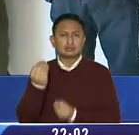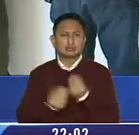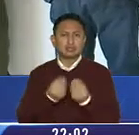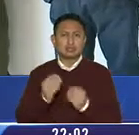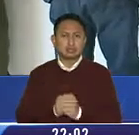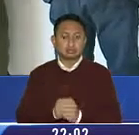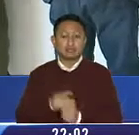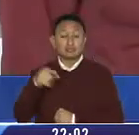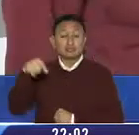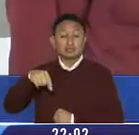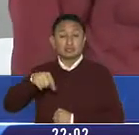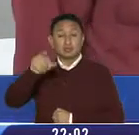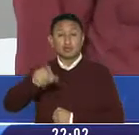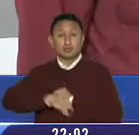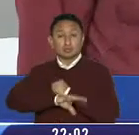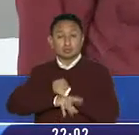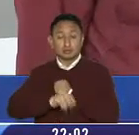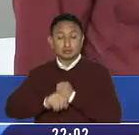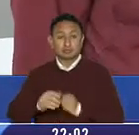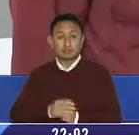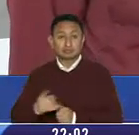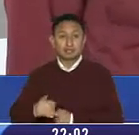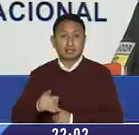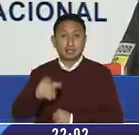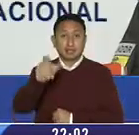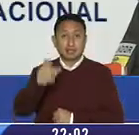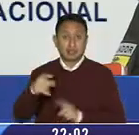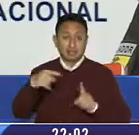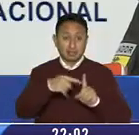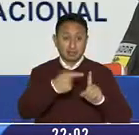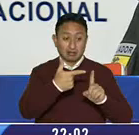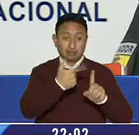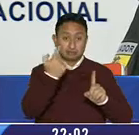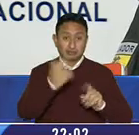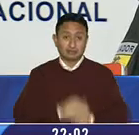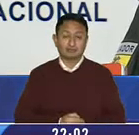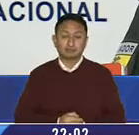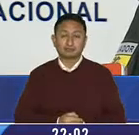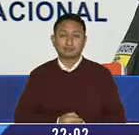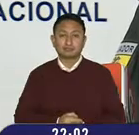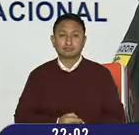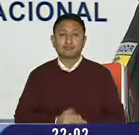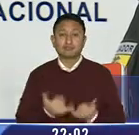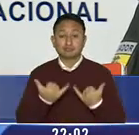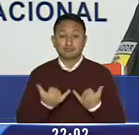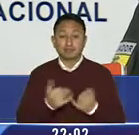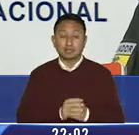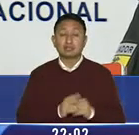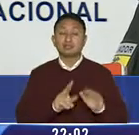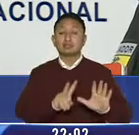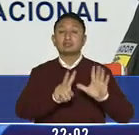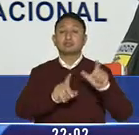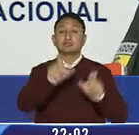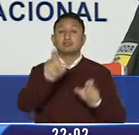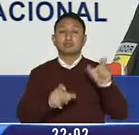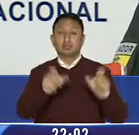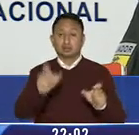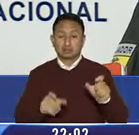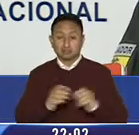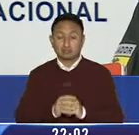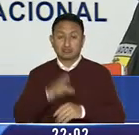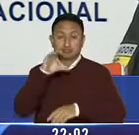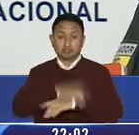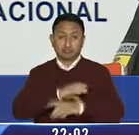se dedicaba al robo de personas bajo la modalidad de sacapintas. Como resultado de este operativo tenemos 7 personas